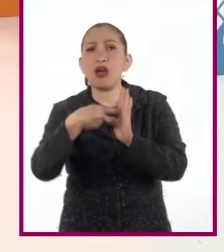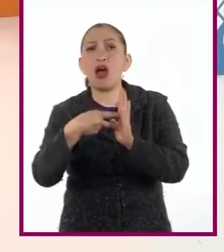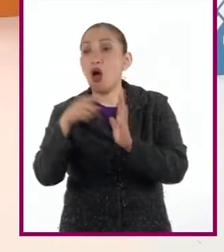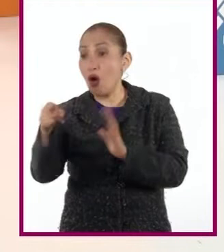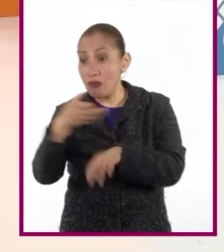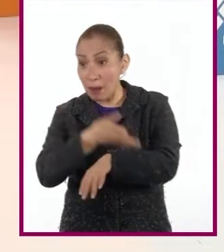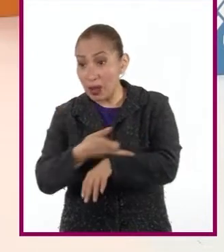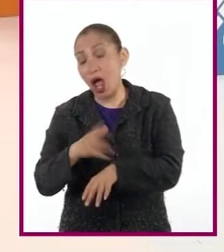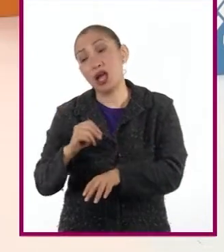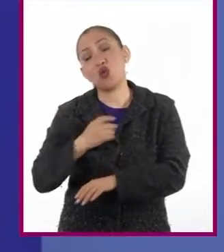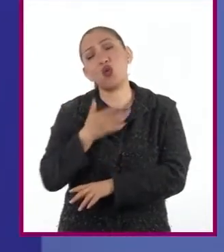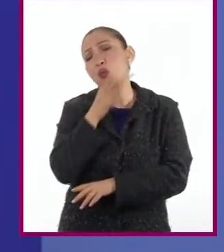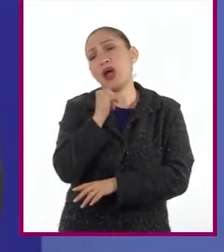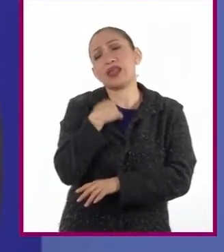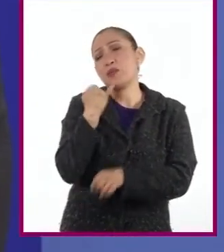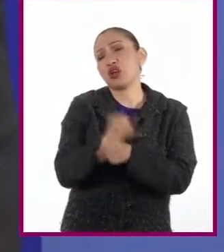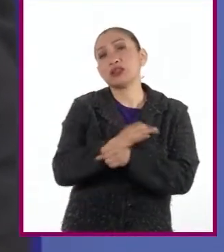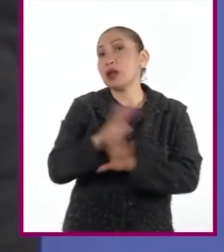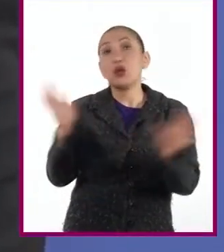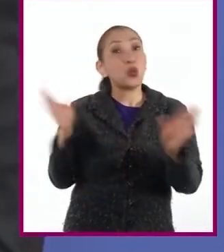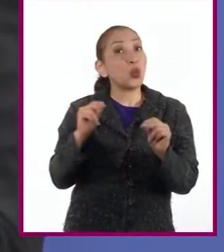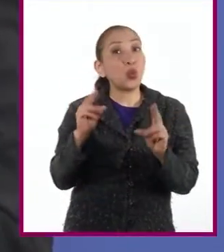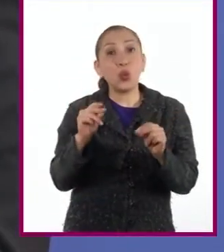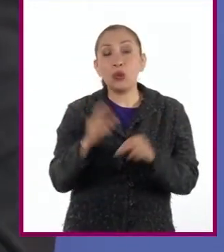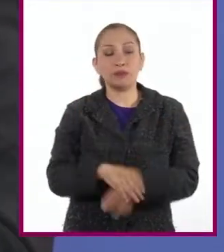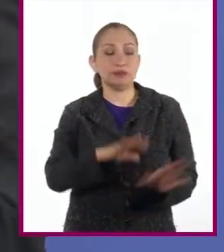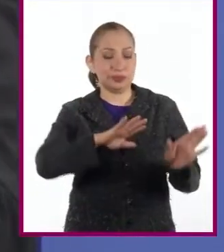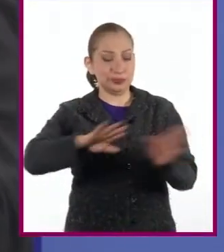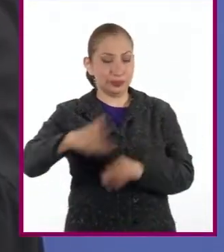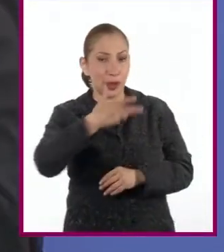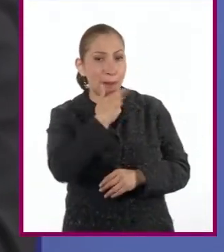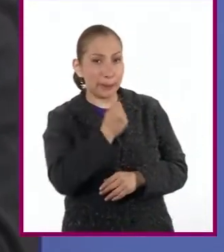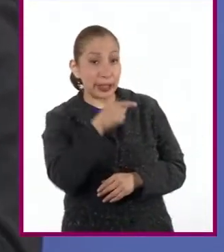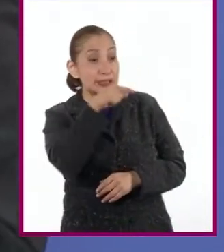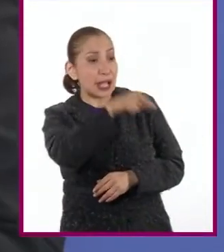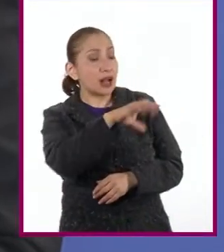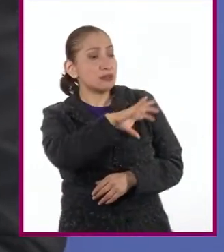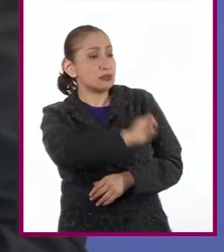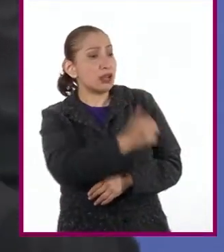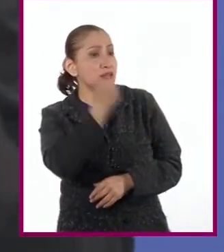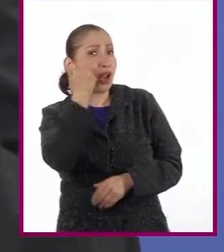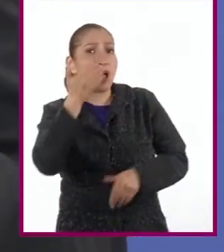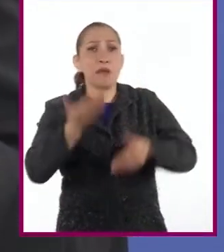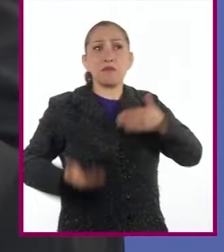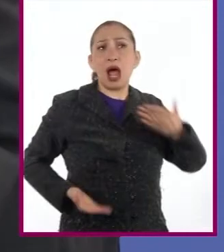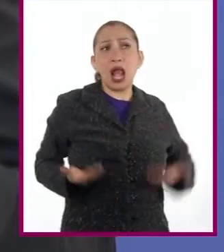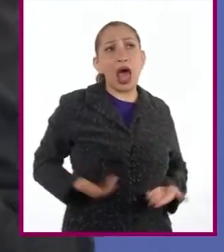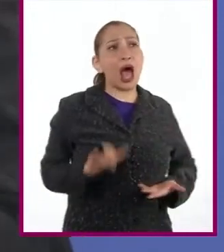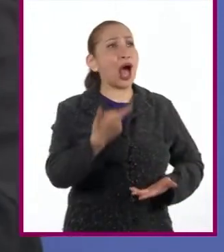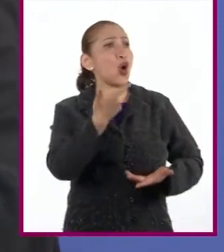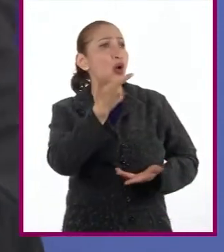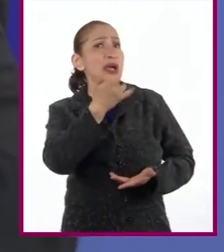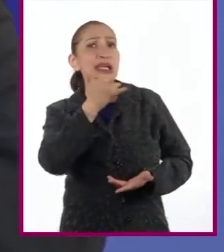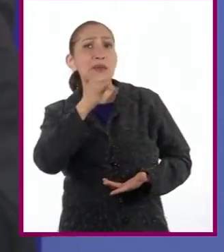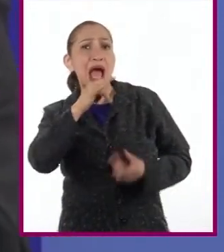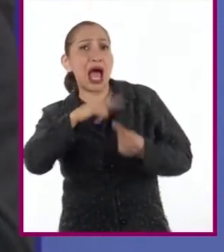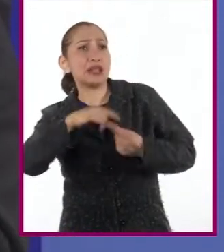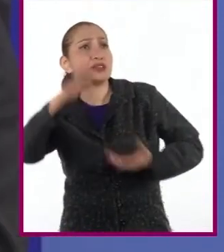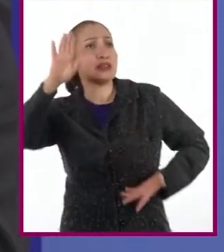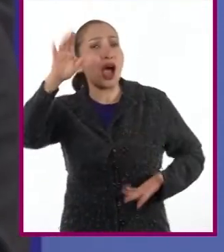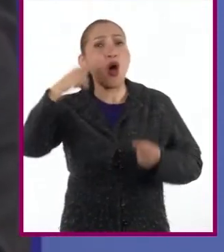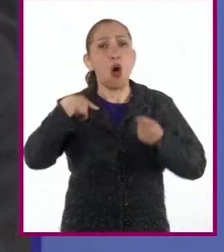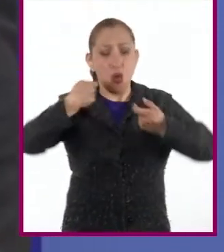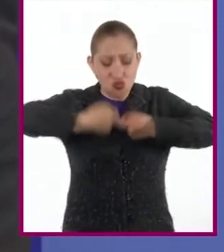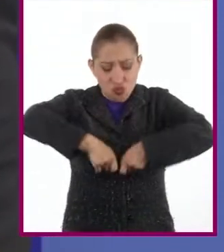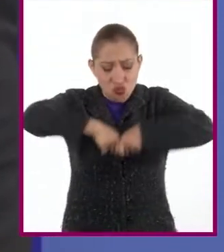una familia. En el caso de un hombre, si prefiere ser un bailarín, un gimnasta artístico o un